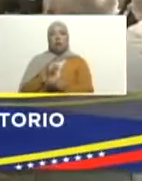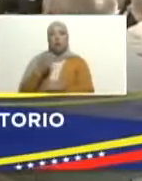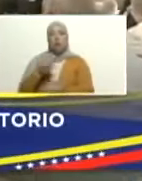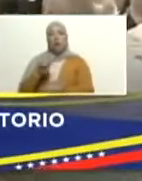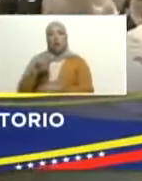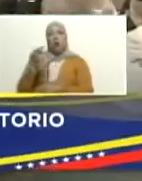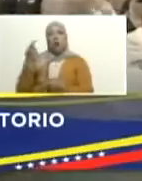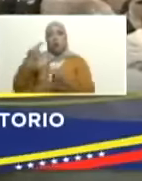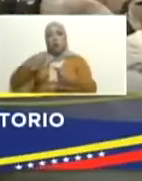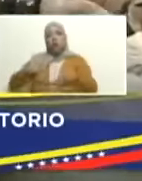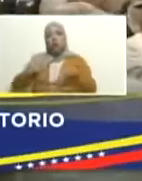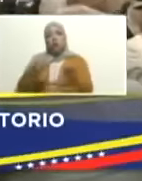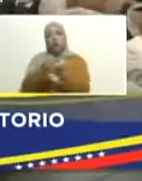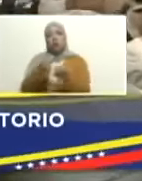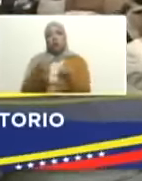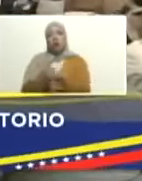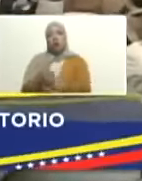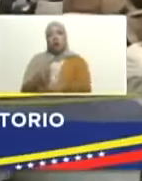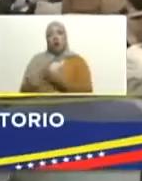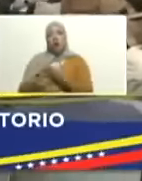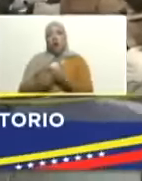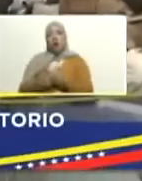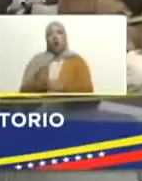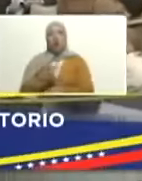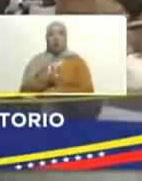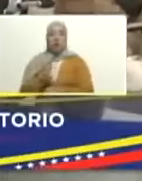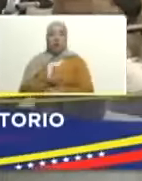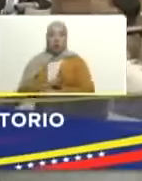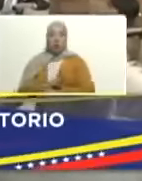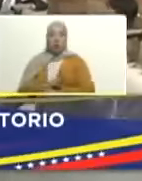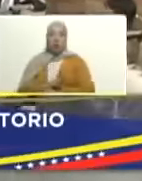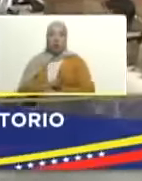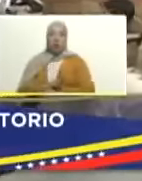las sanciones criminales que ha habido contra Venezuela.